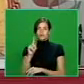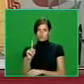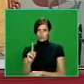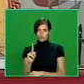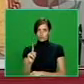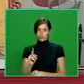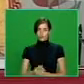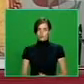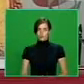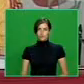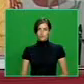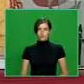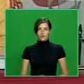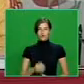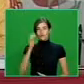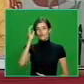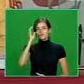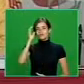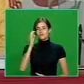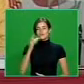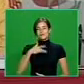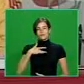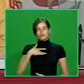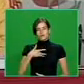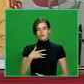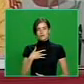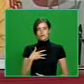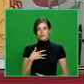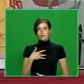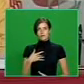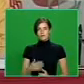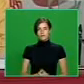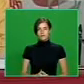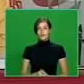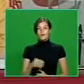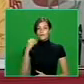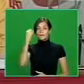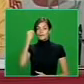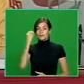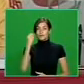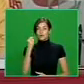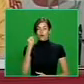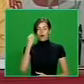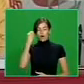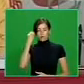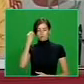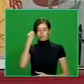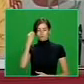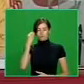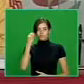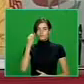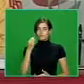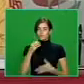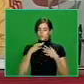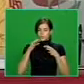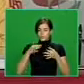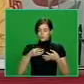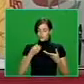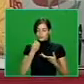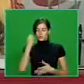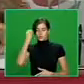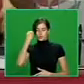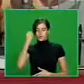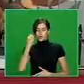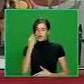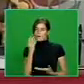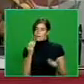XXI la conciencia sensible y el pensamiento crítico que vamos